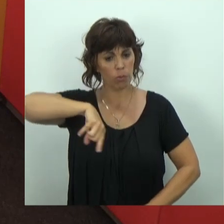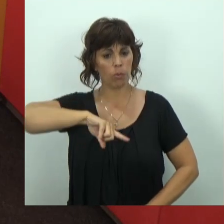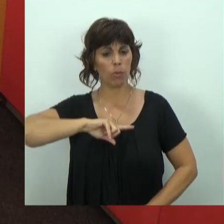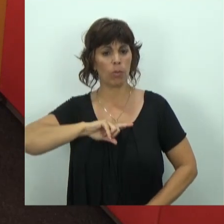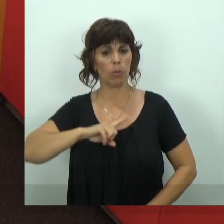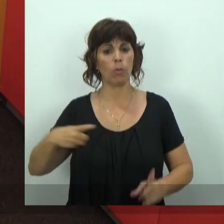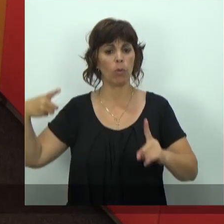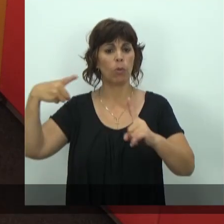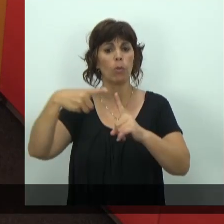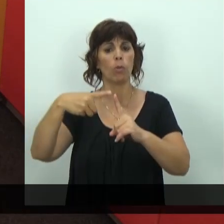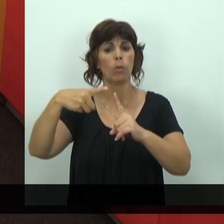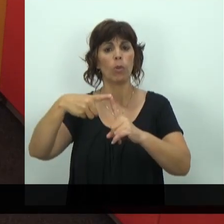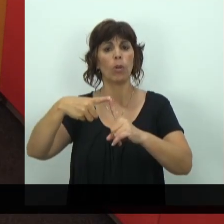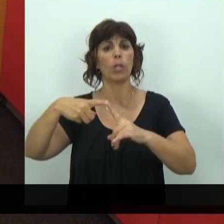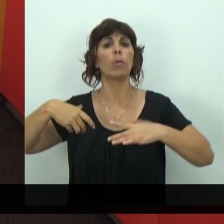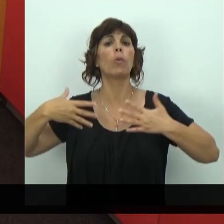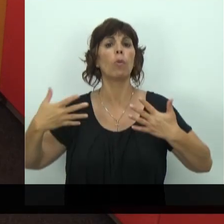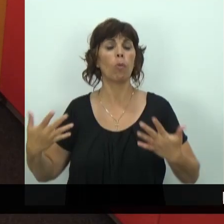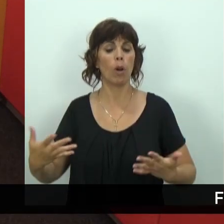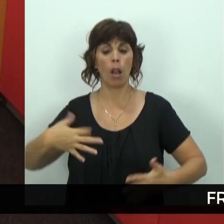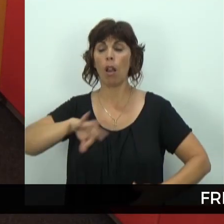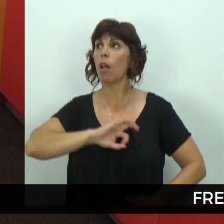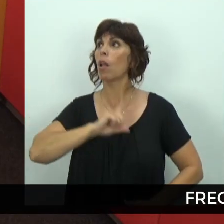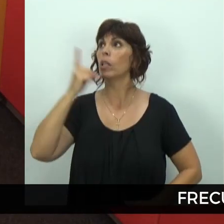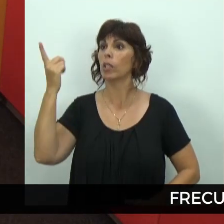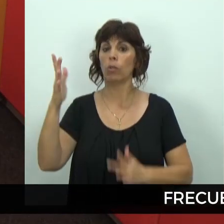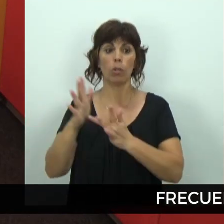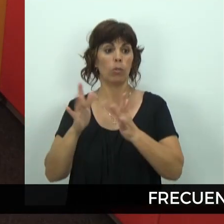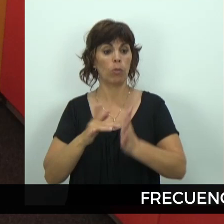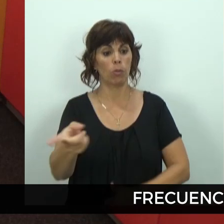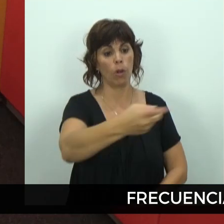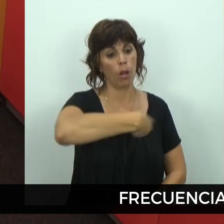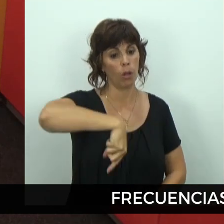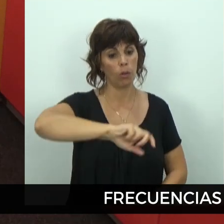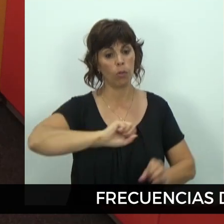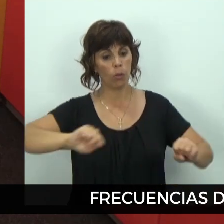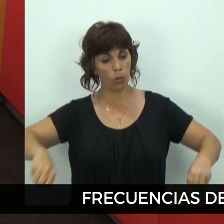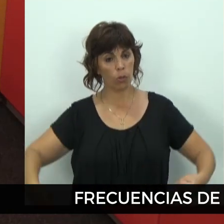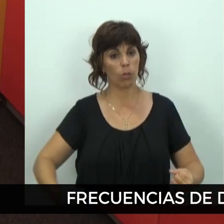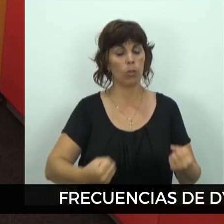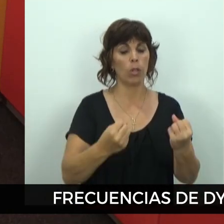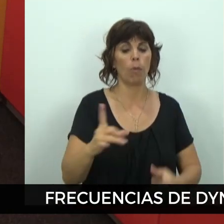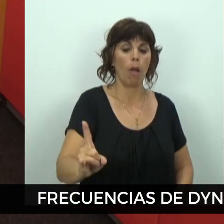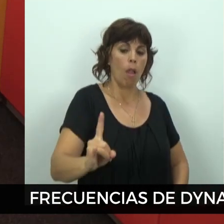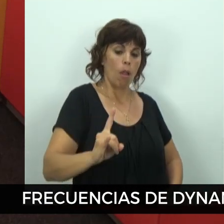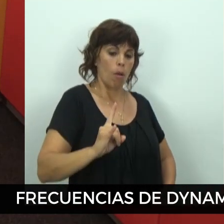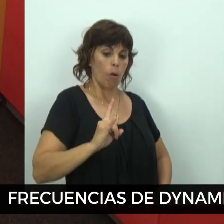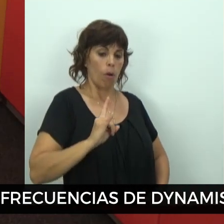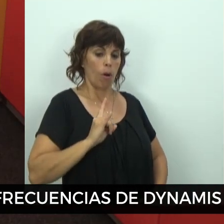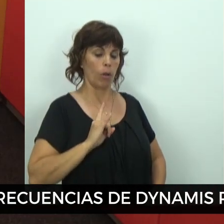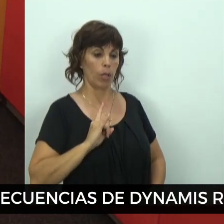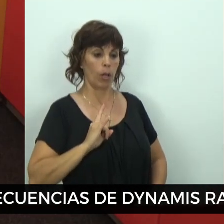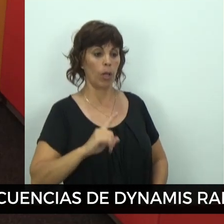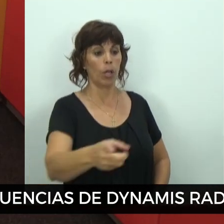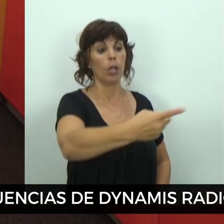Señor Jesucristo, Él nos salve, nos atrae, nos acerque de nuevo a